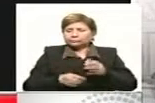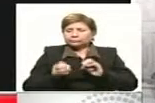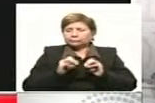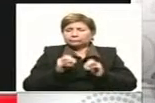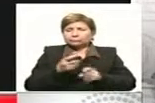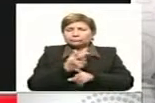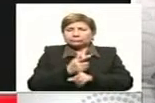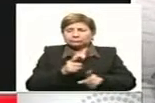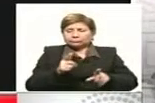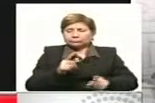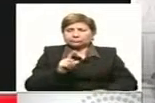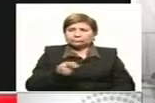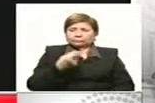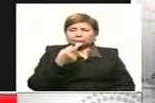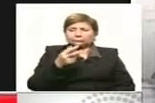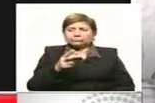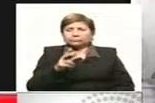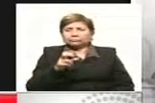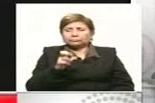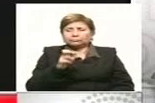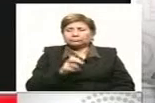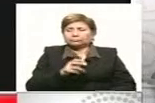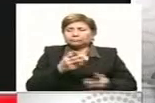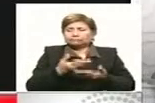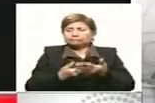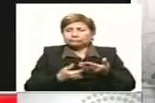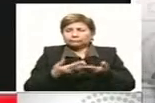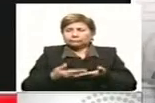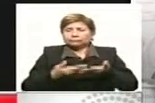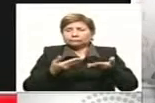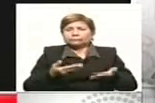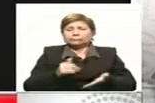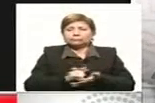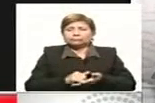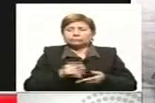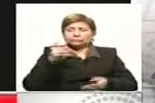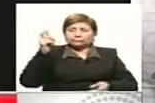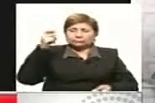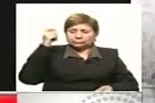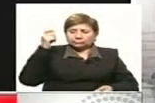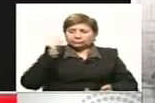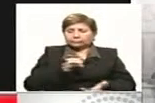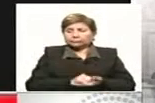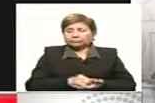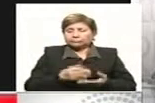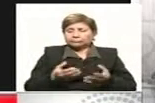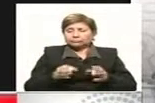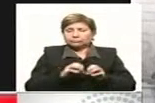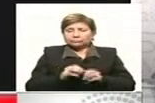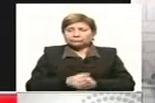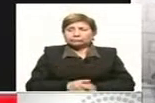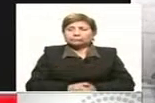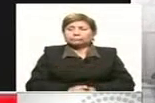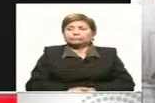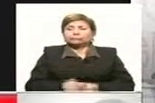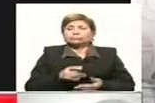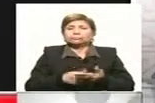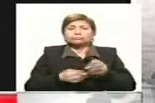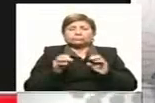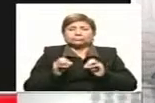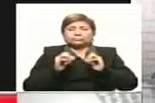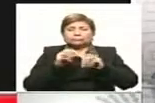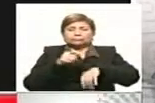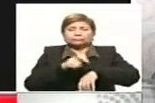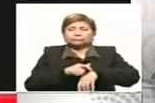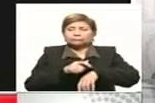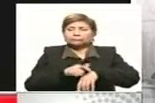Libertad, 1.232 millones en la región Lambayeque, en Piura 692, porque sus grandes obras están en este momento